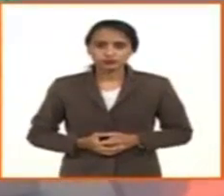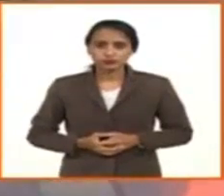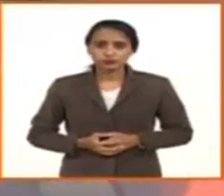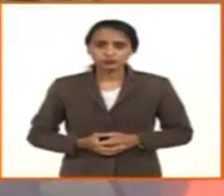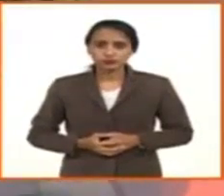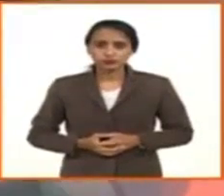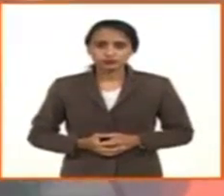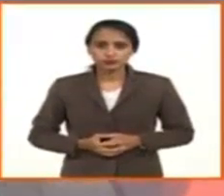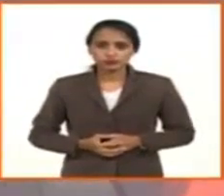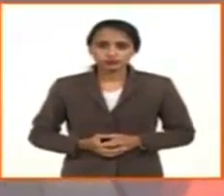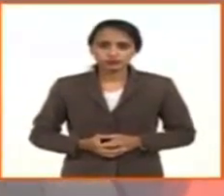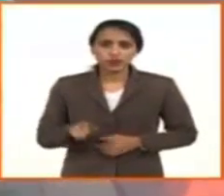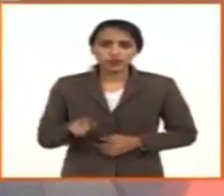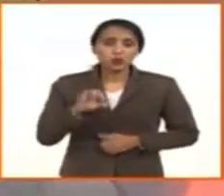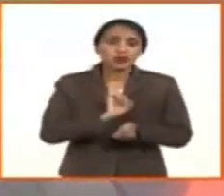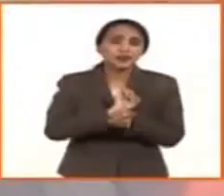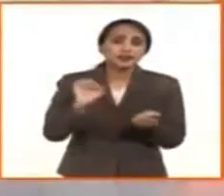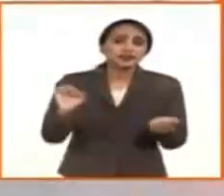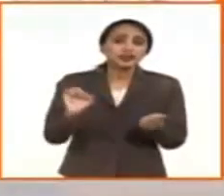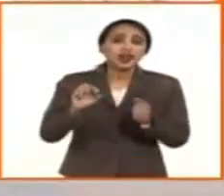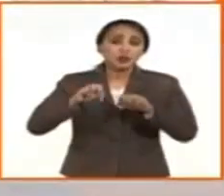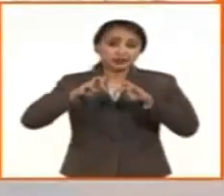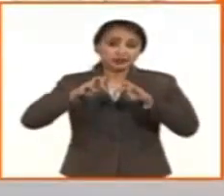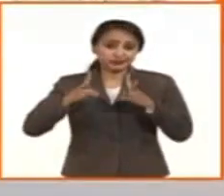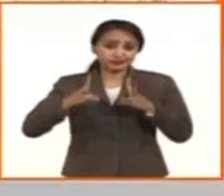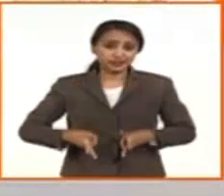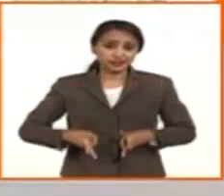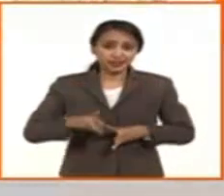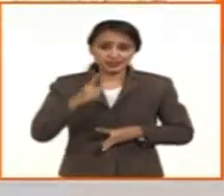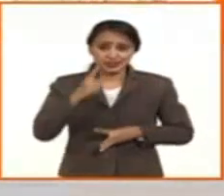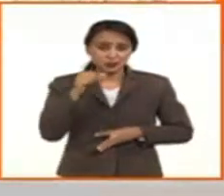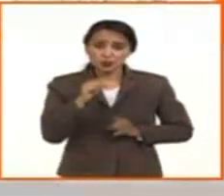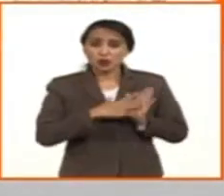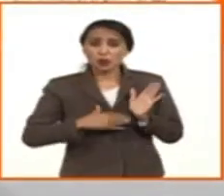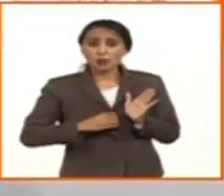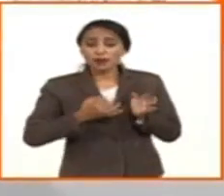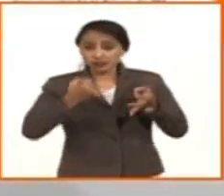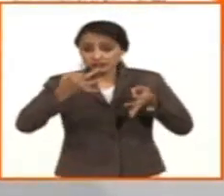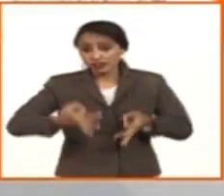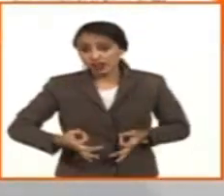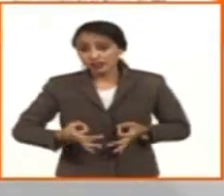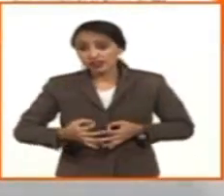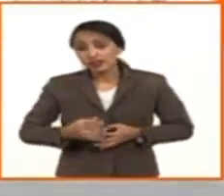virtual que es una extensión de la realidad en la cual impera el